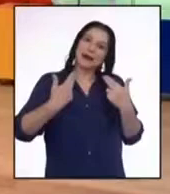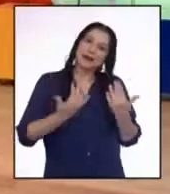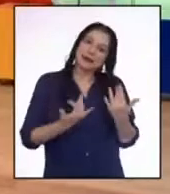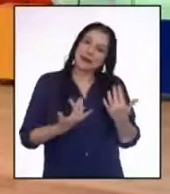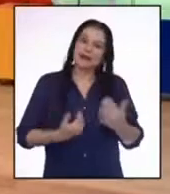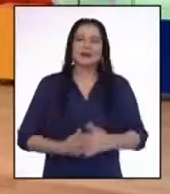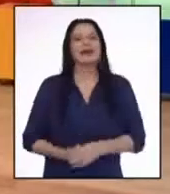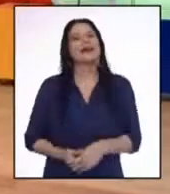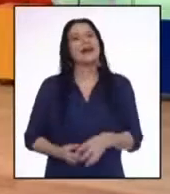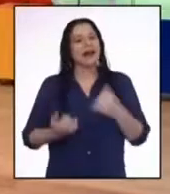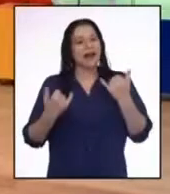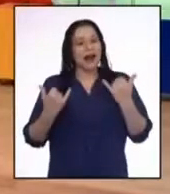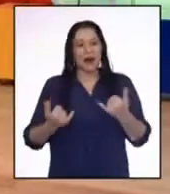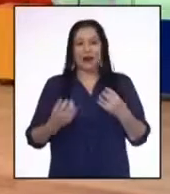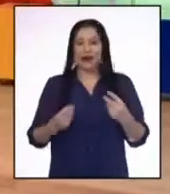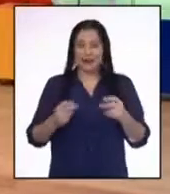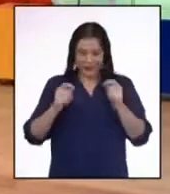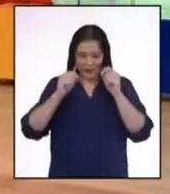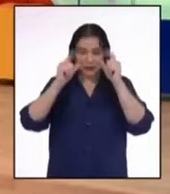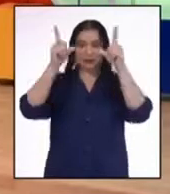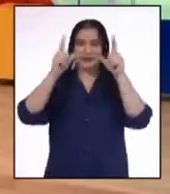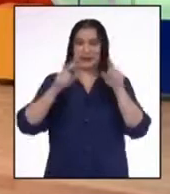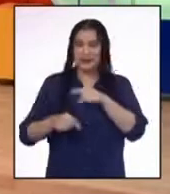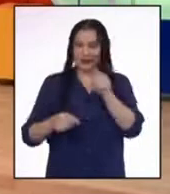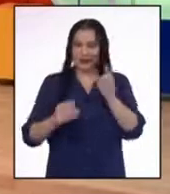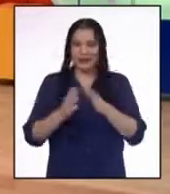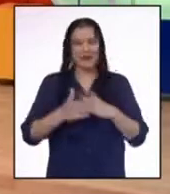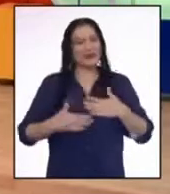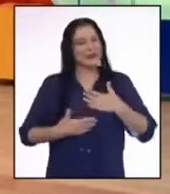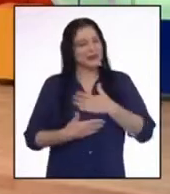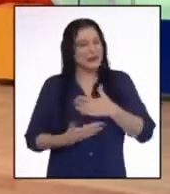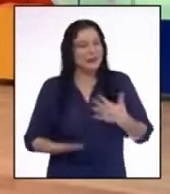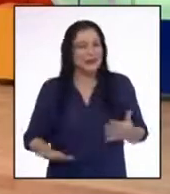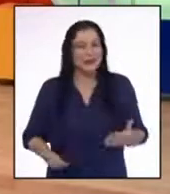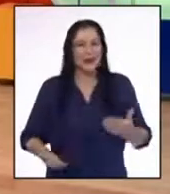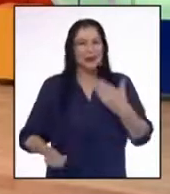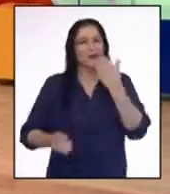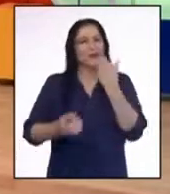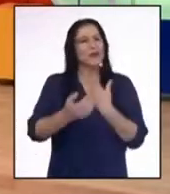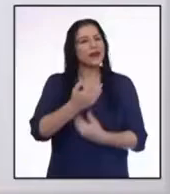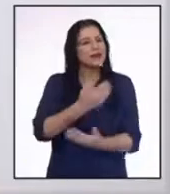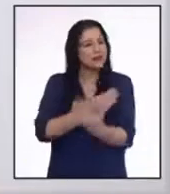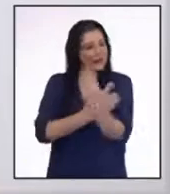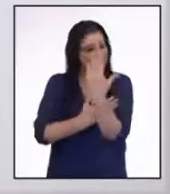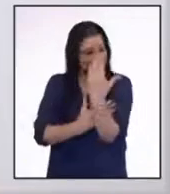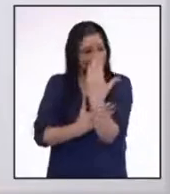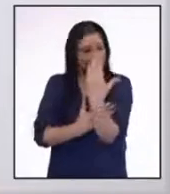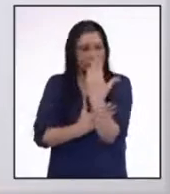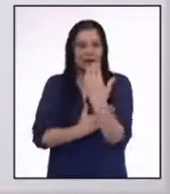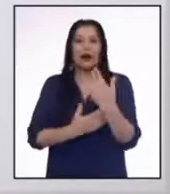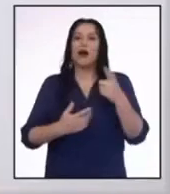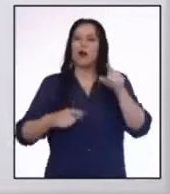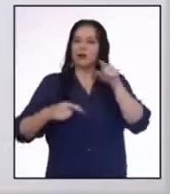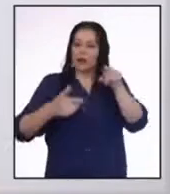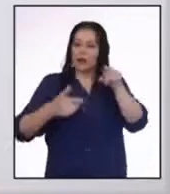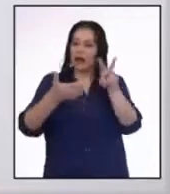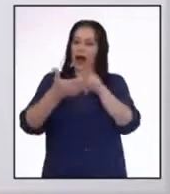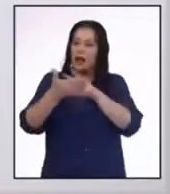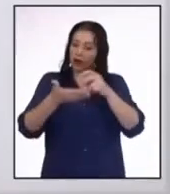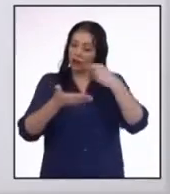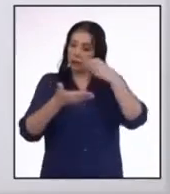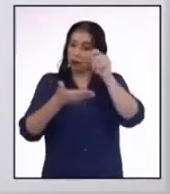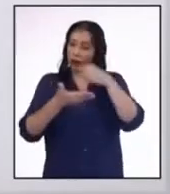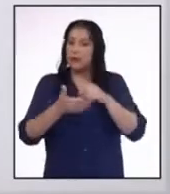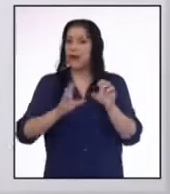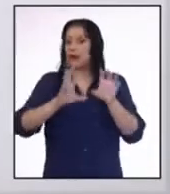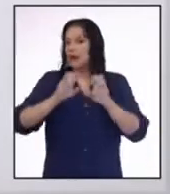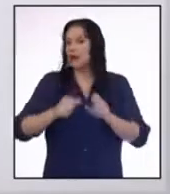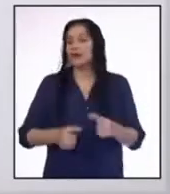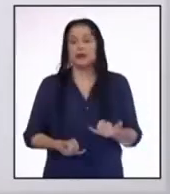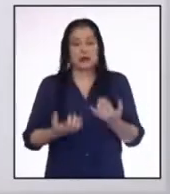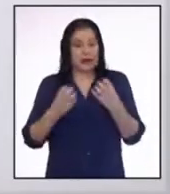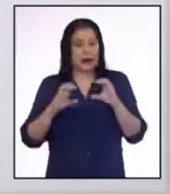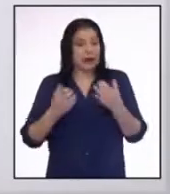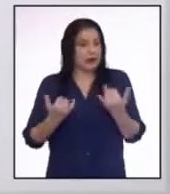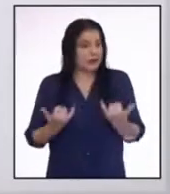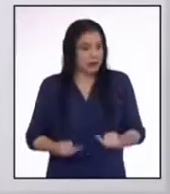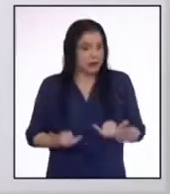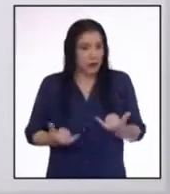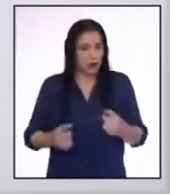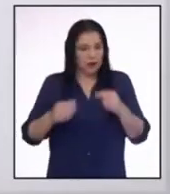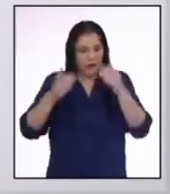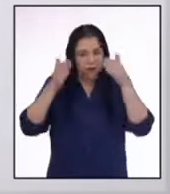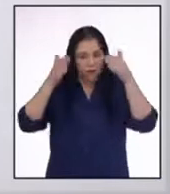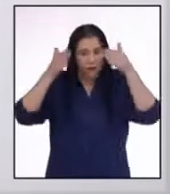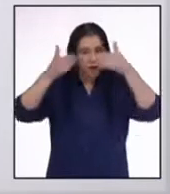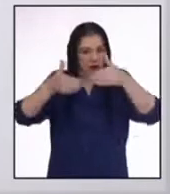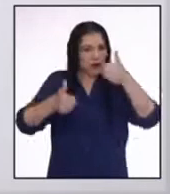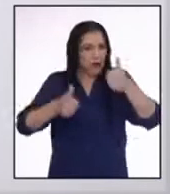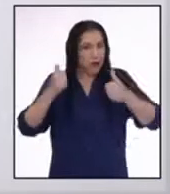ahí. Esta vez quise sorprenderlos gratamente. Buenos días. Como han leído en los criterios, el programa de hoy